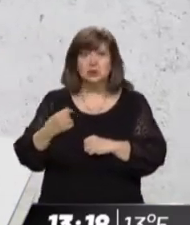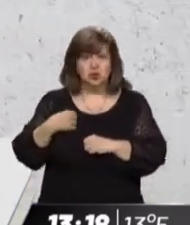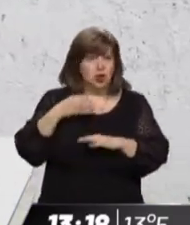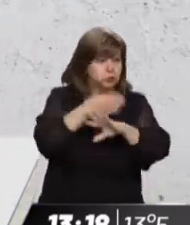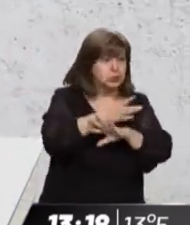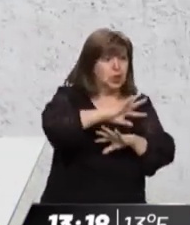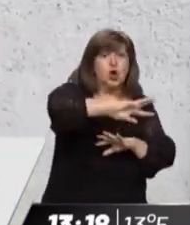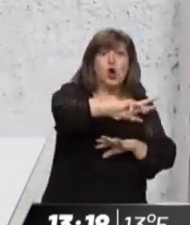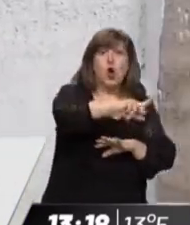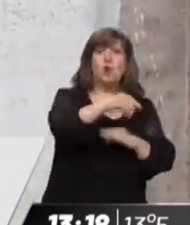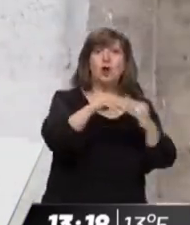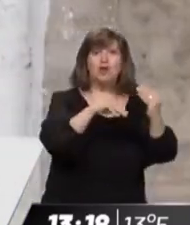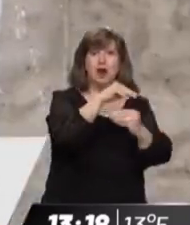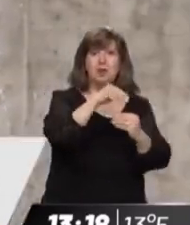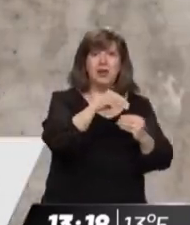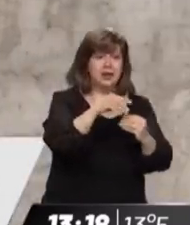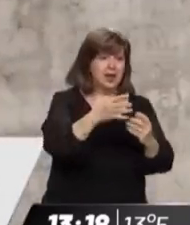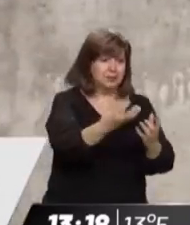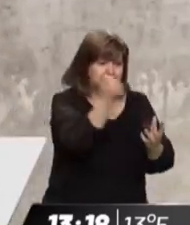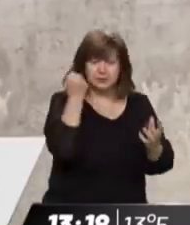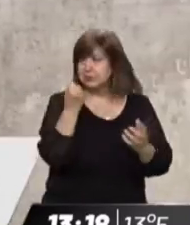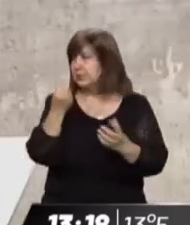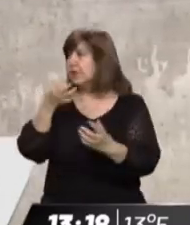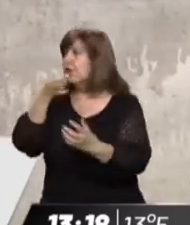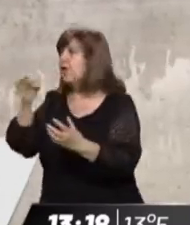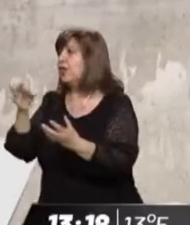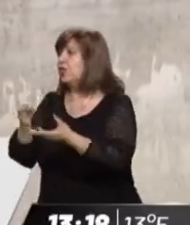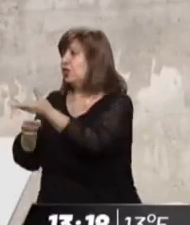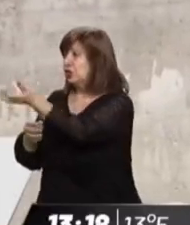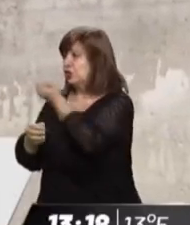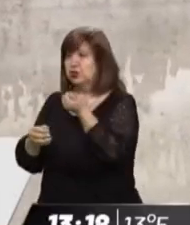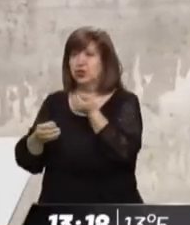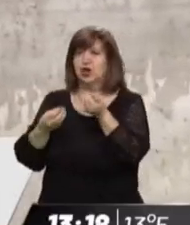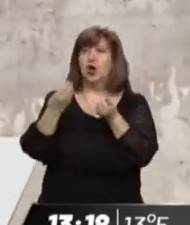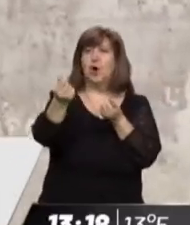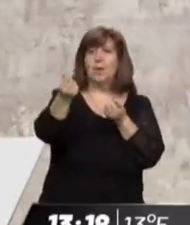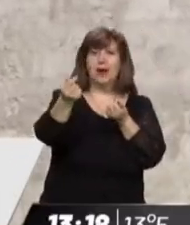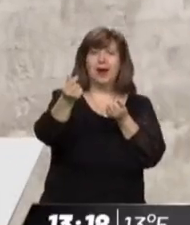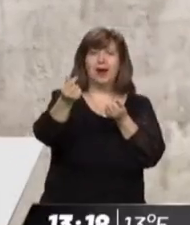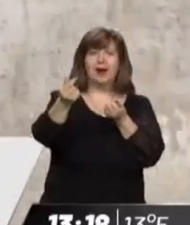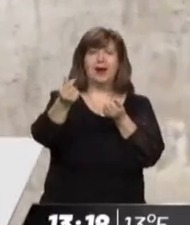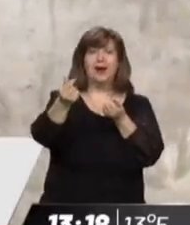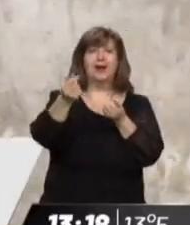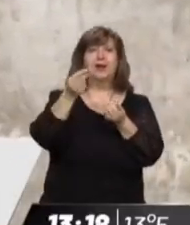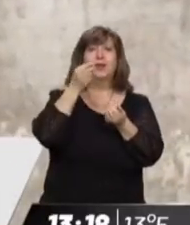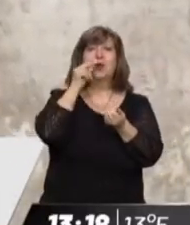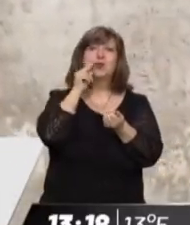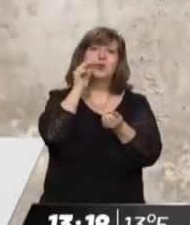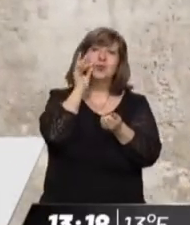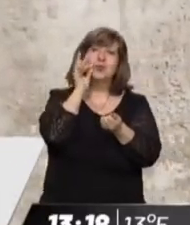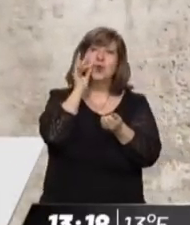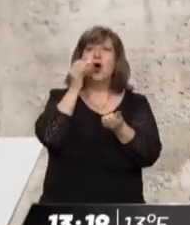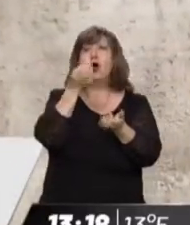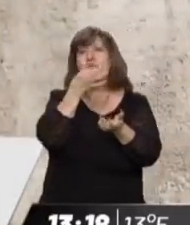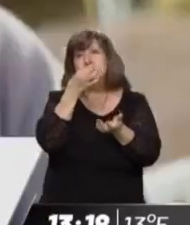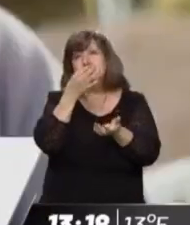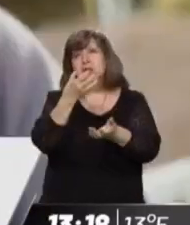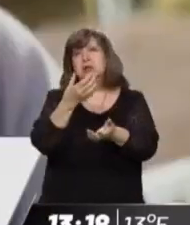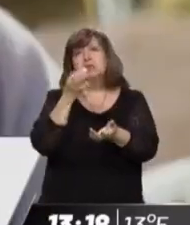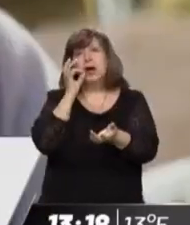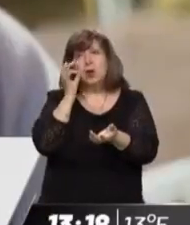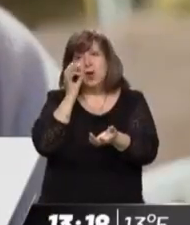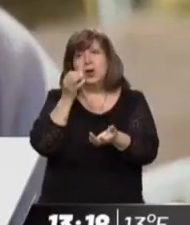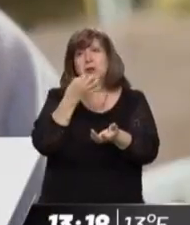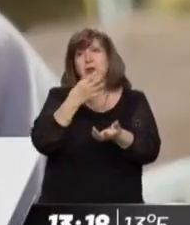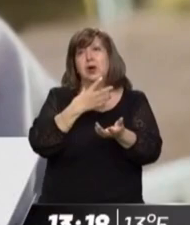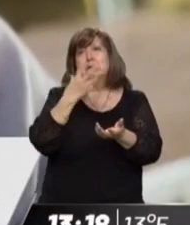familia para poder venderlo. Y entonces así yo me seguía solventando con tener la marihuana. En